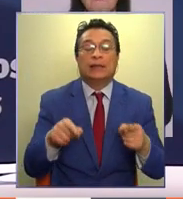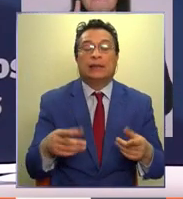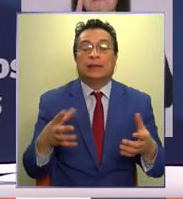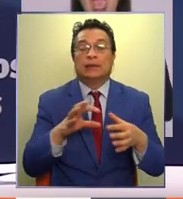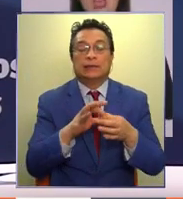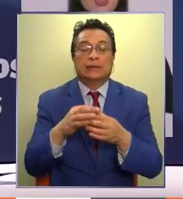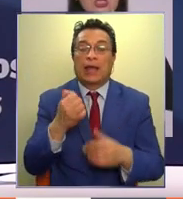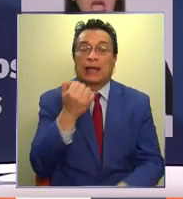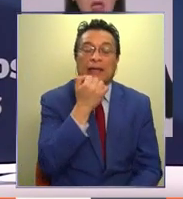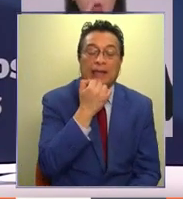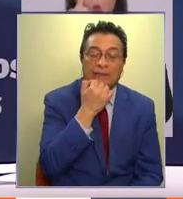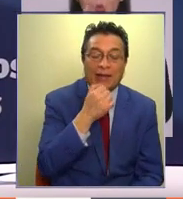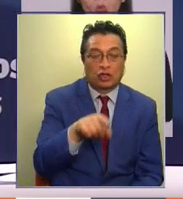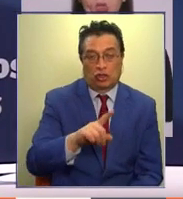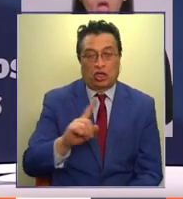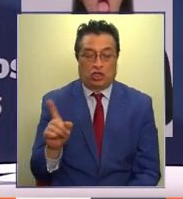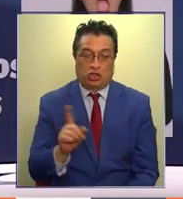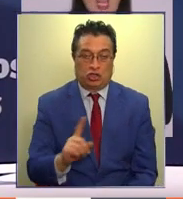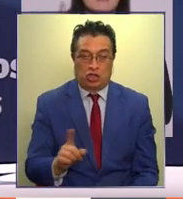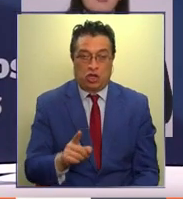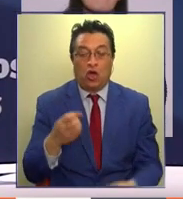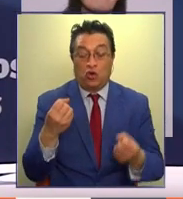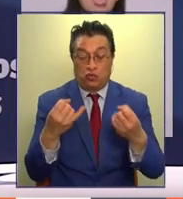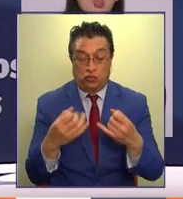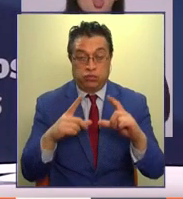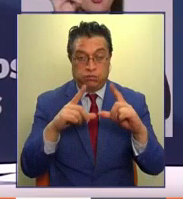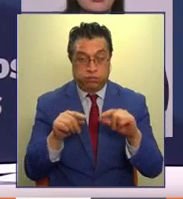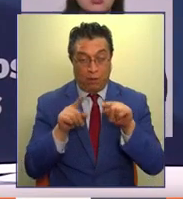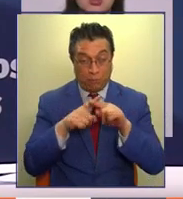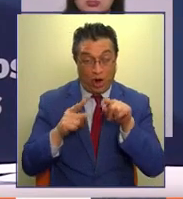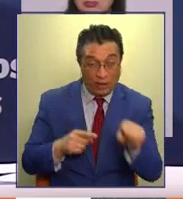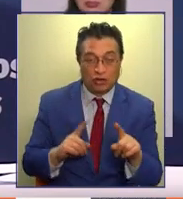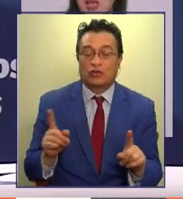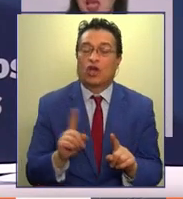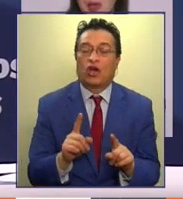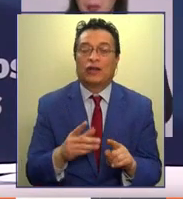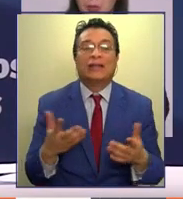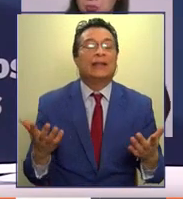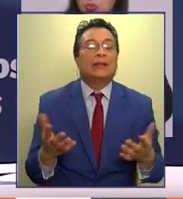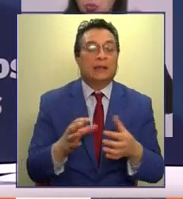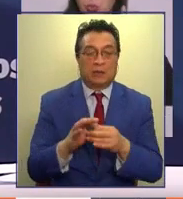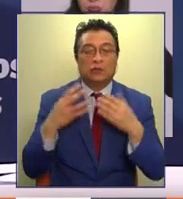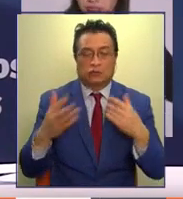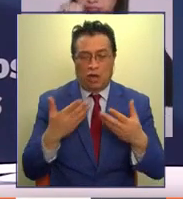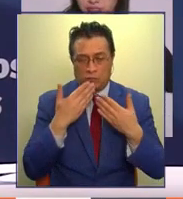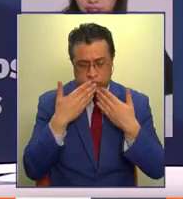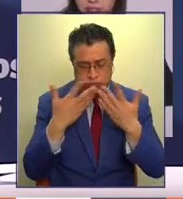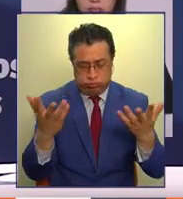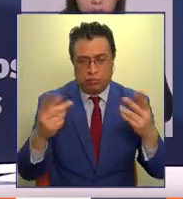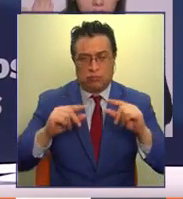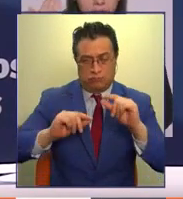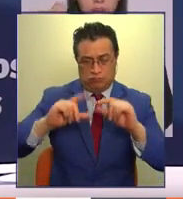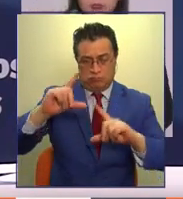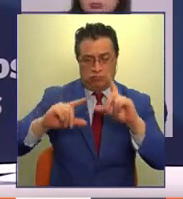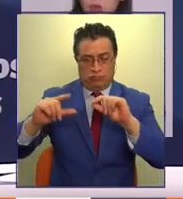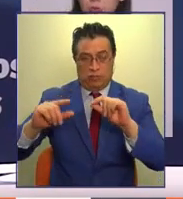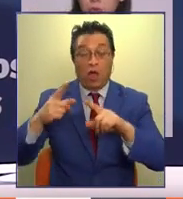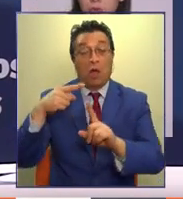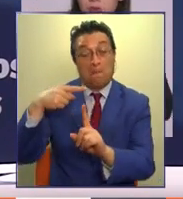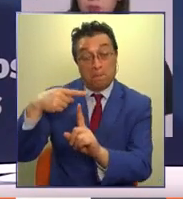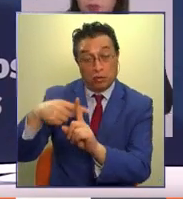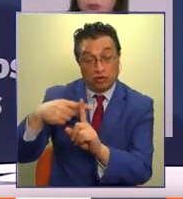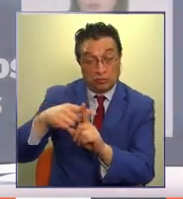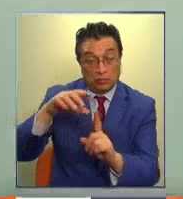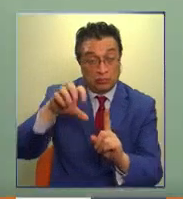fallando o teniendo números menores lo que pasa y lo mostré en el gráfico es que la positividad de los